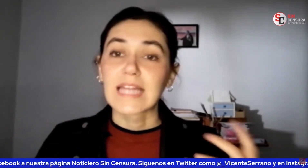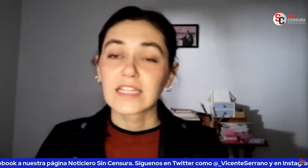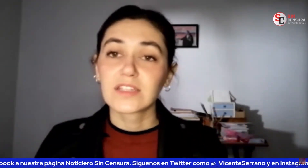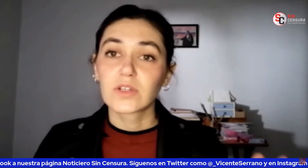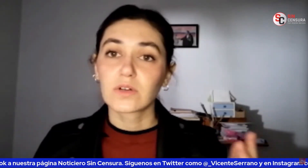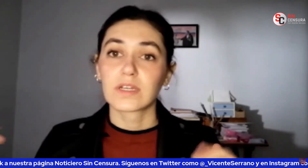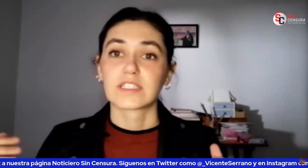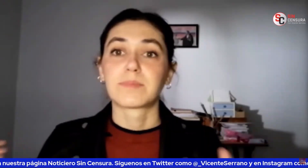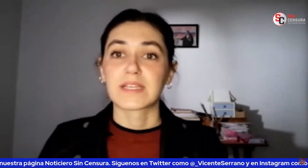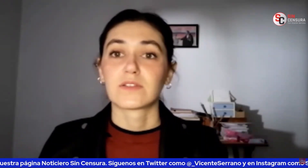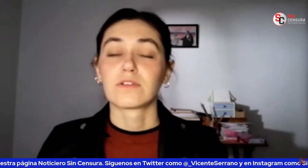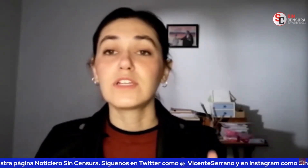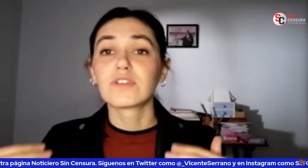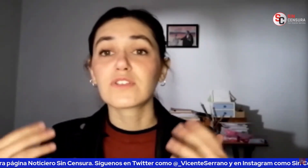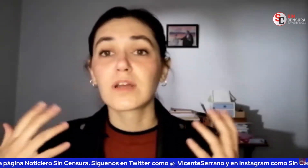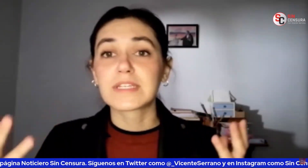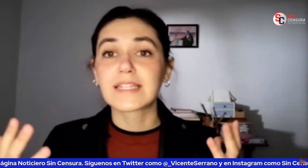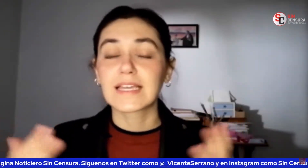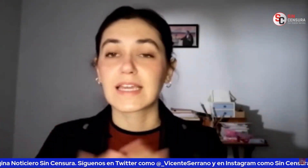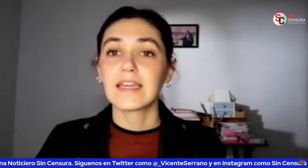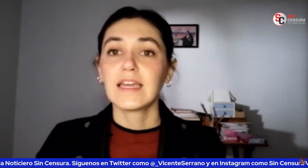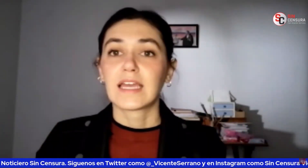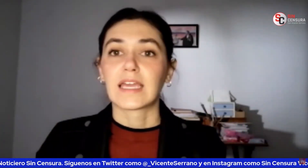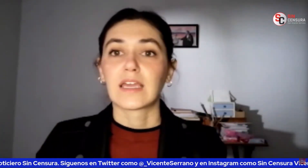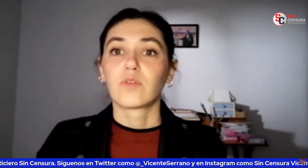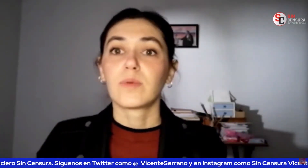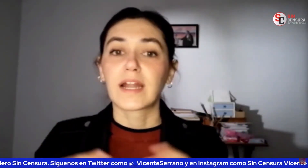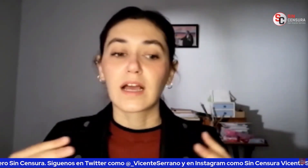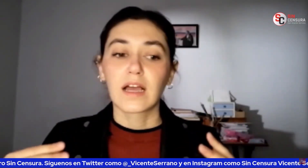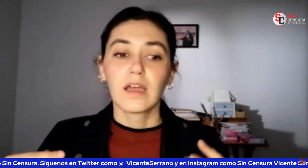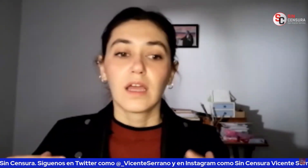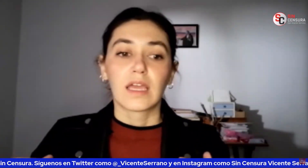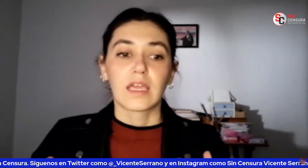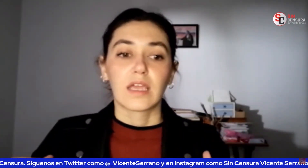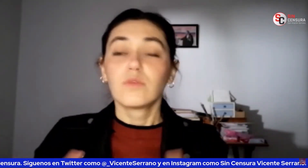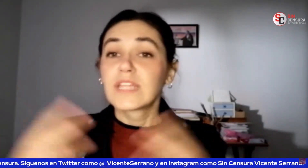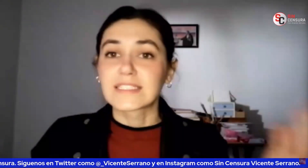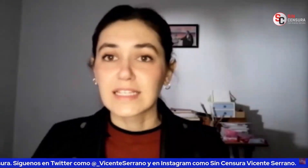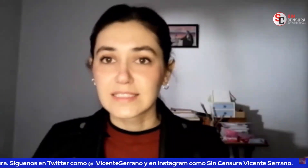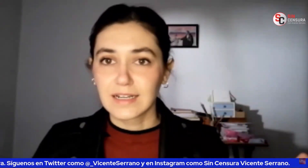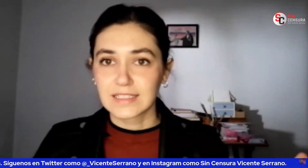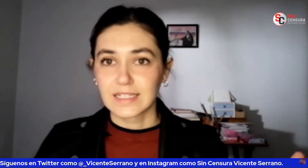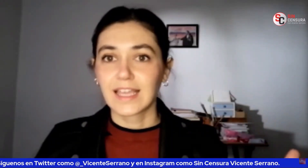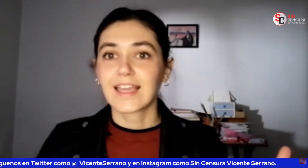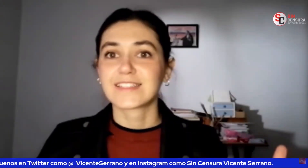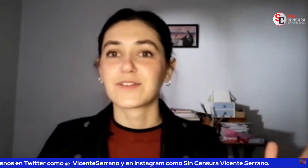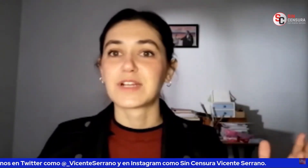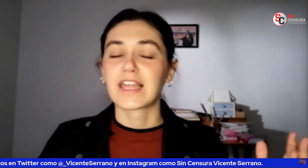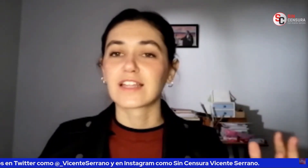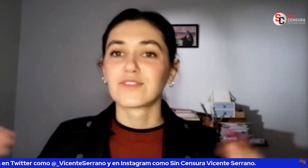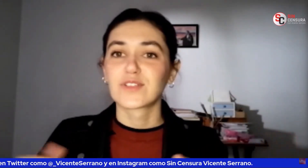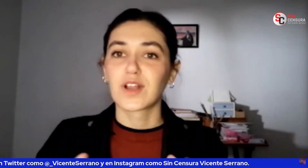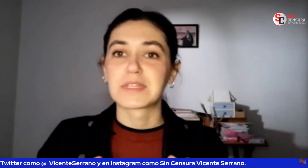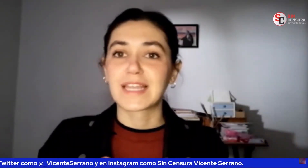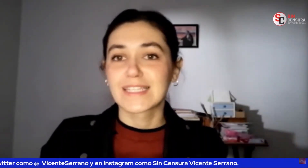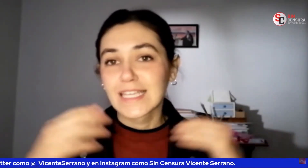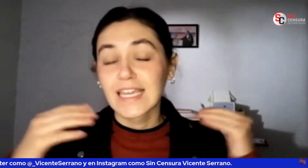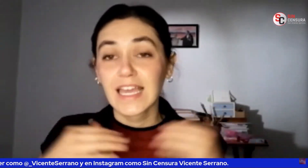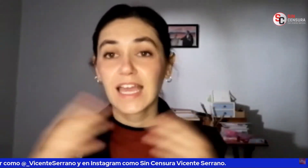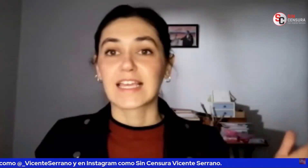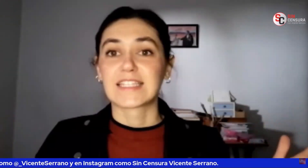narco empezó a ganar tanto espacio, ¿no? Y no es solamente que hubiera un desastre en la estrategia de seguridad. No es